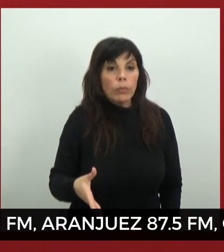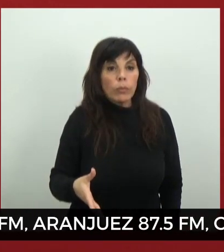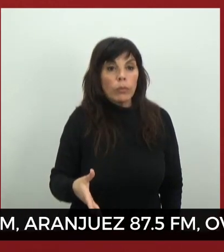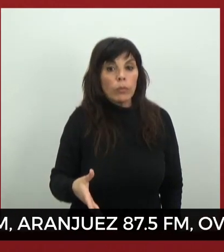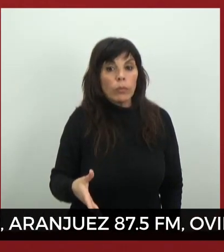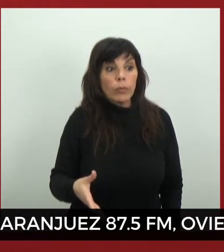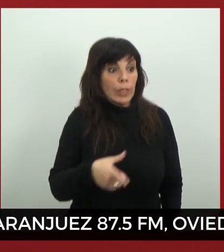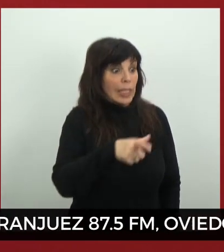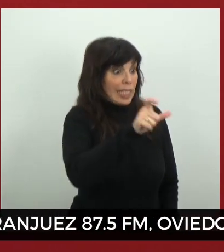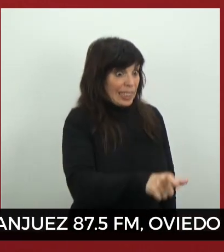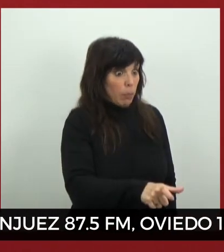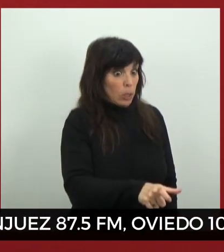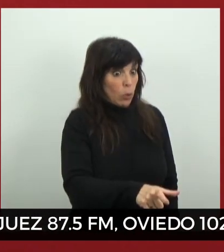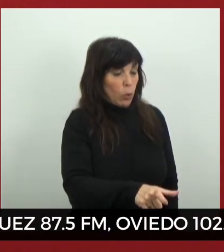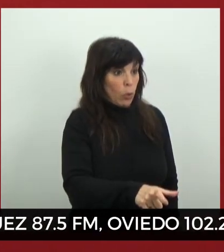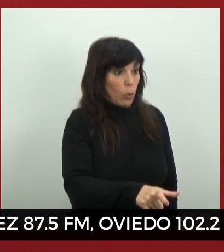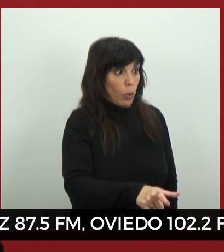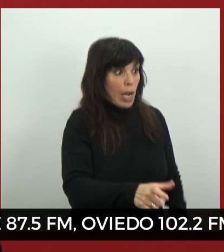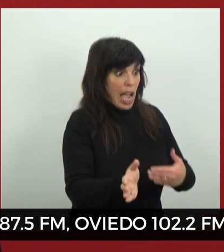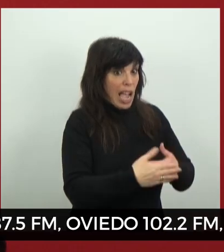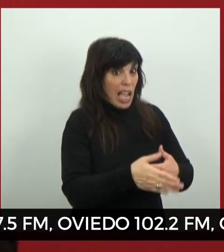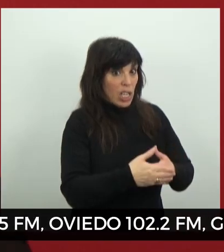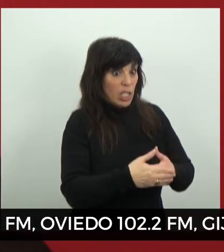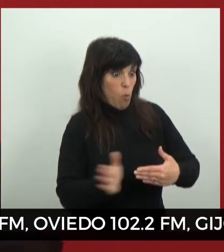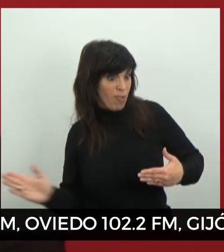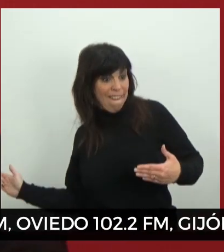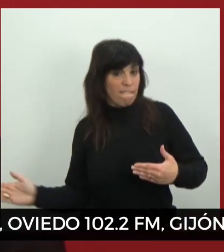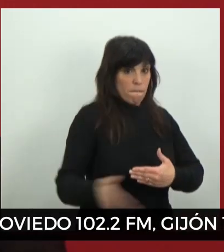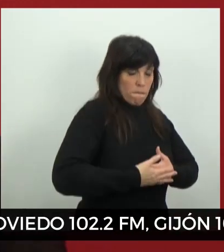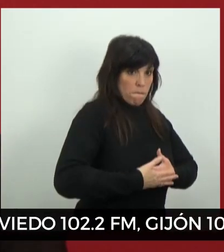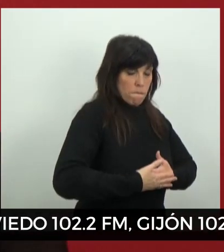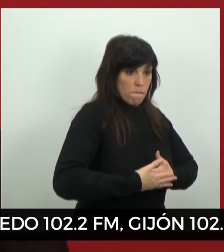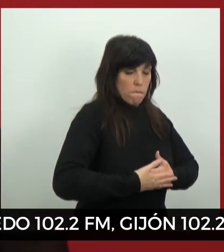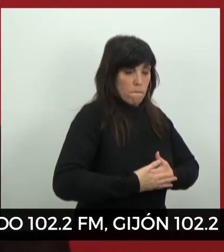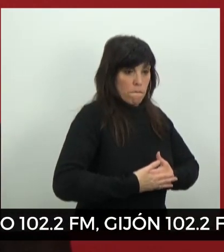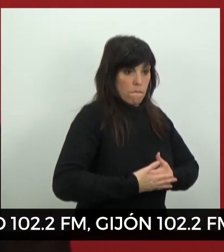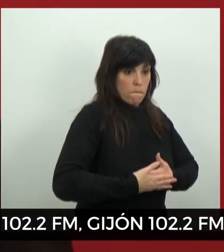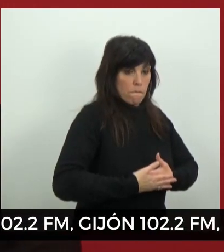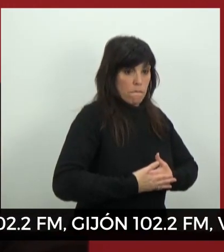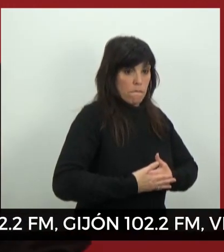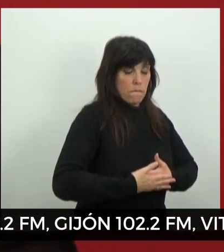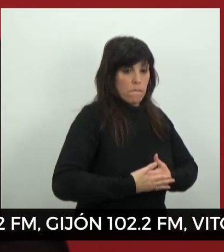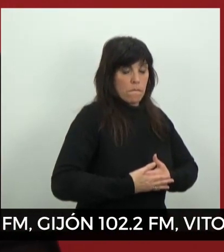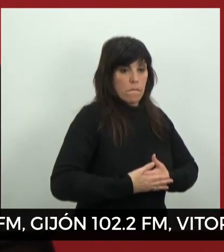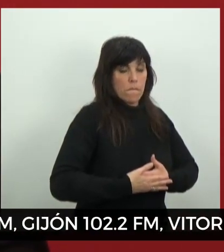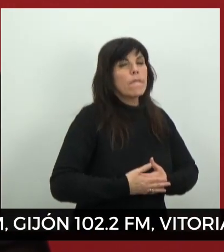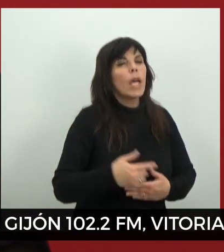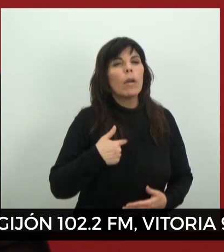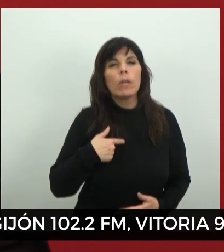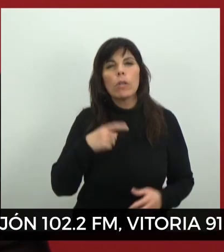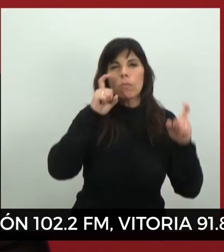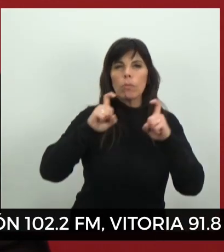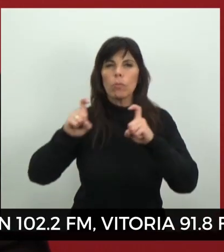Porque ella le cerró la puerta a los demonios. Pero me gustaría enseñarte mucho